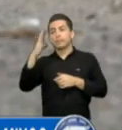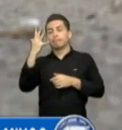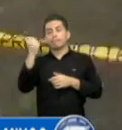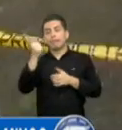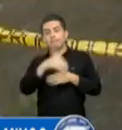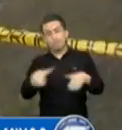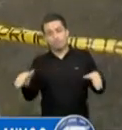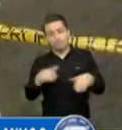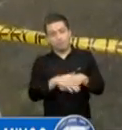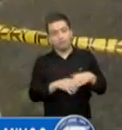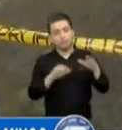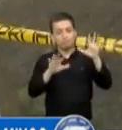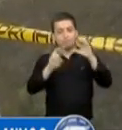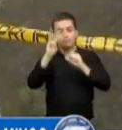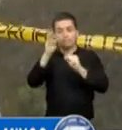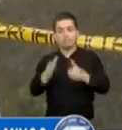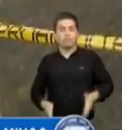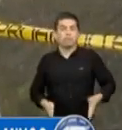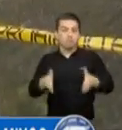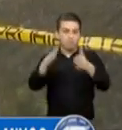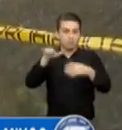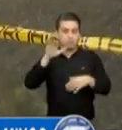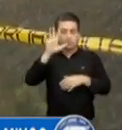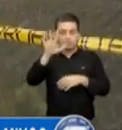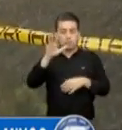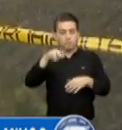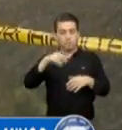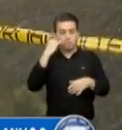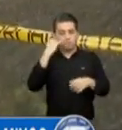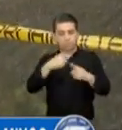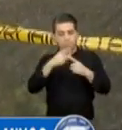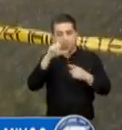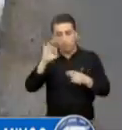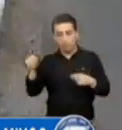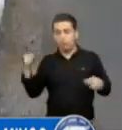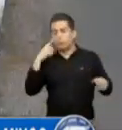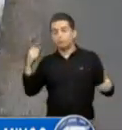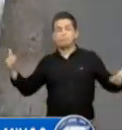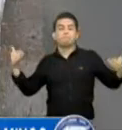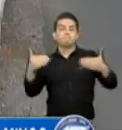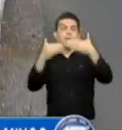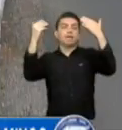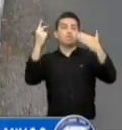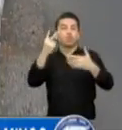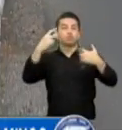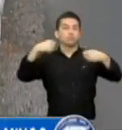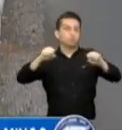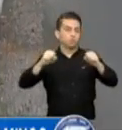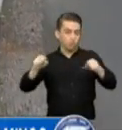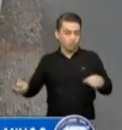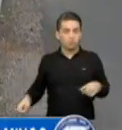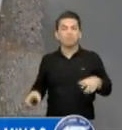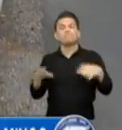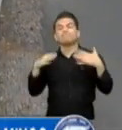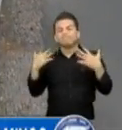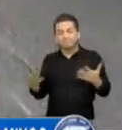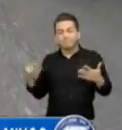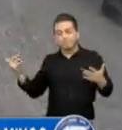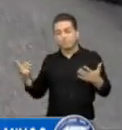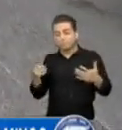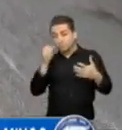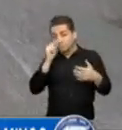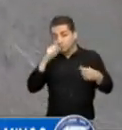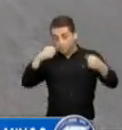1º de julio en la zona 5 de mixco se registró una colisión entre dos motocicletas este incidente provocó que el conductor de la motocicleta